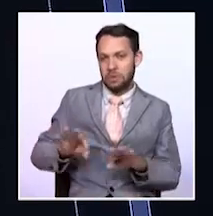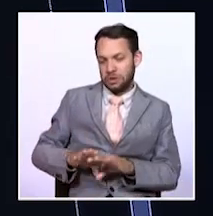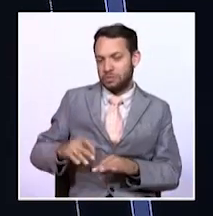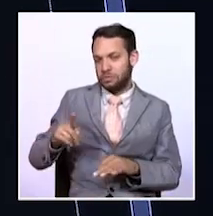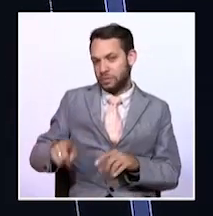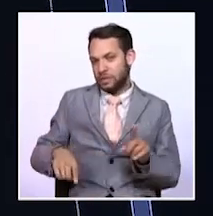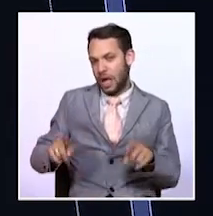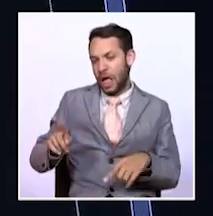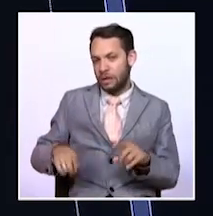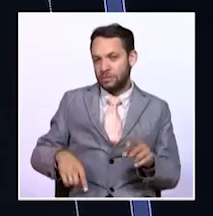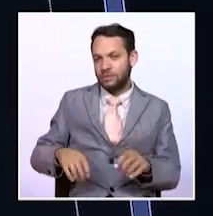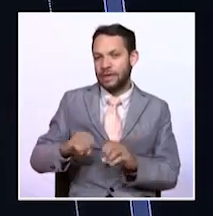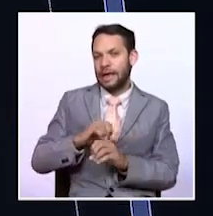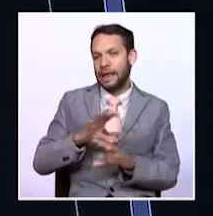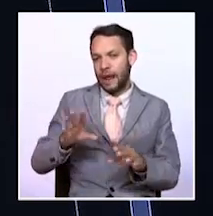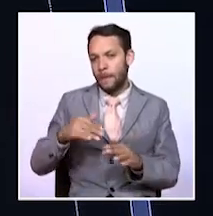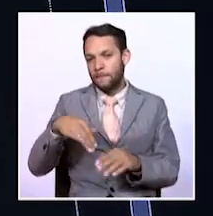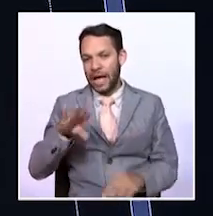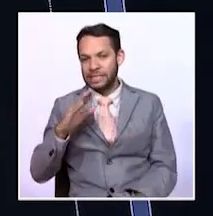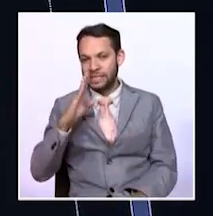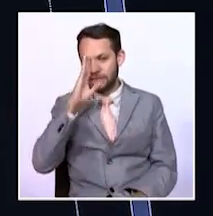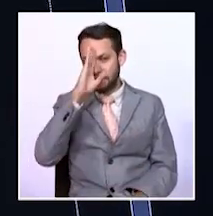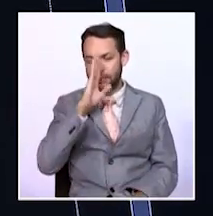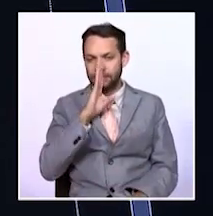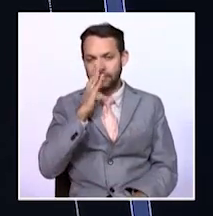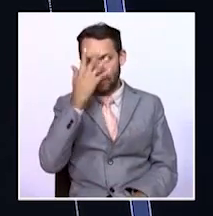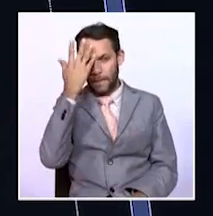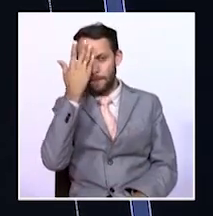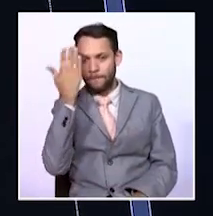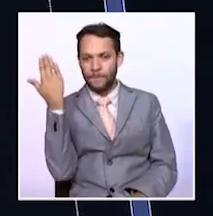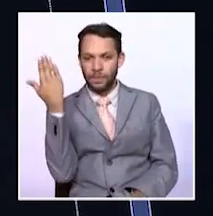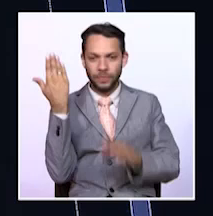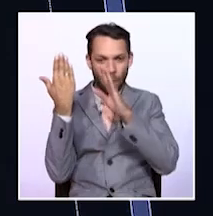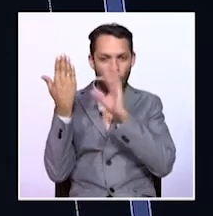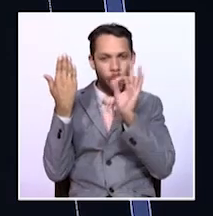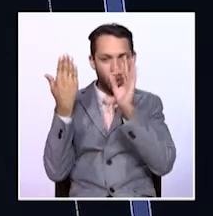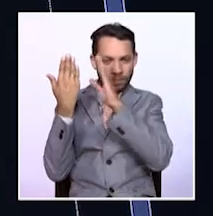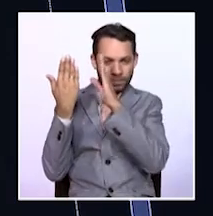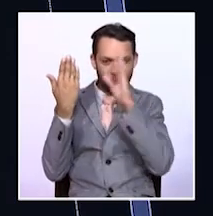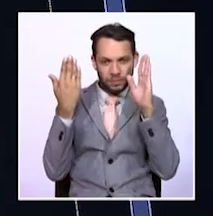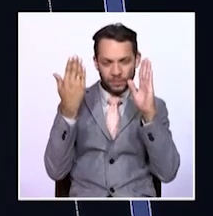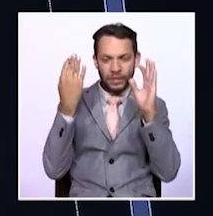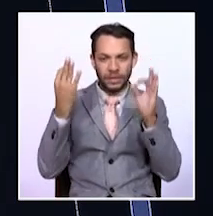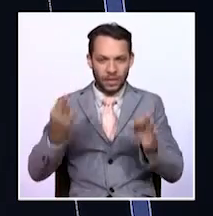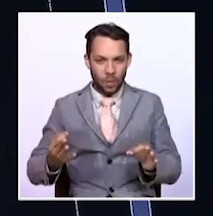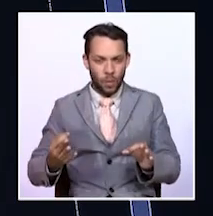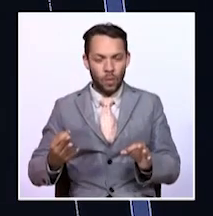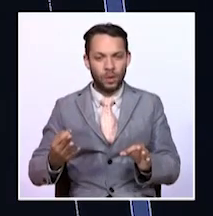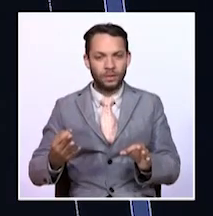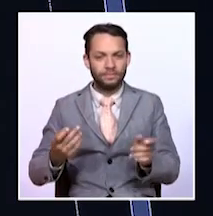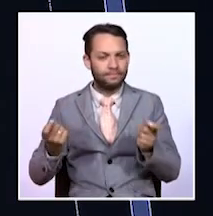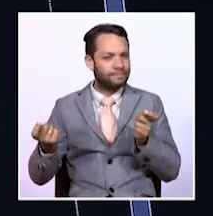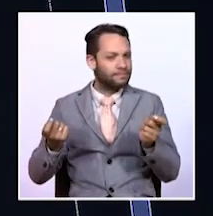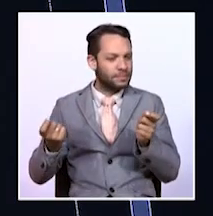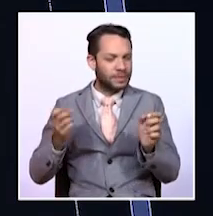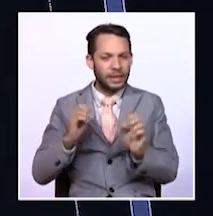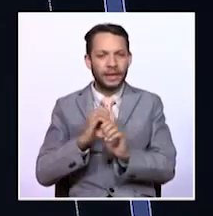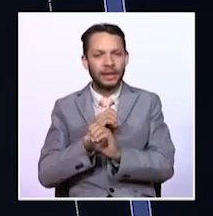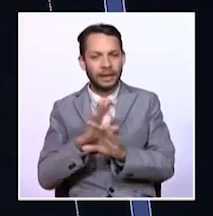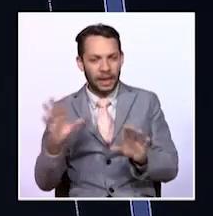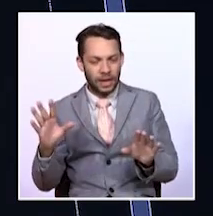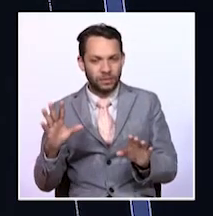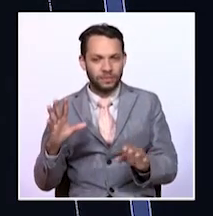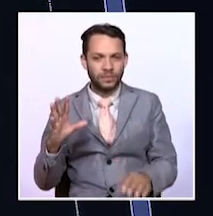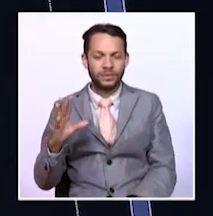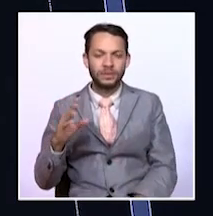mayor definición, pero el haz de luz está enfocado en una parte de la cara y la otra no está no hacemos el